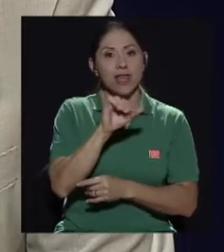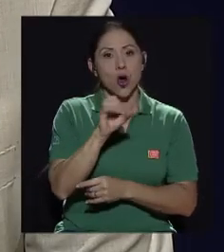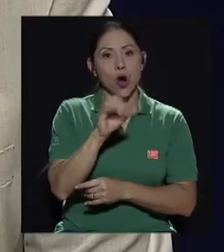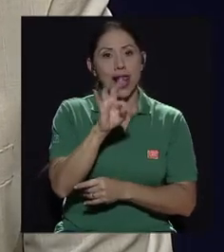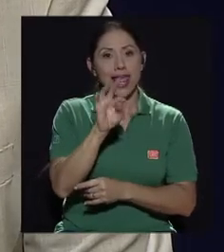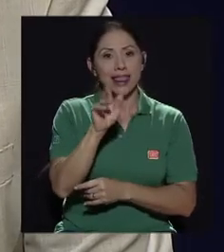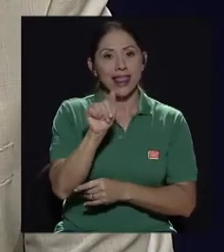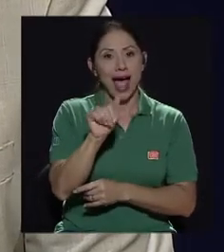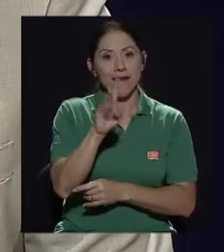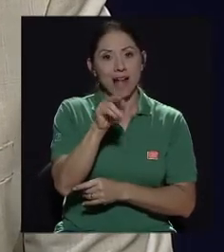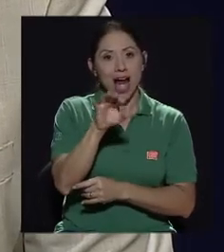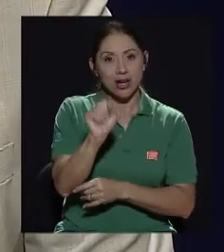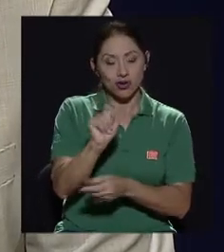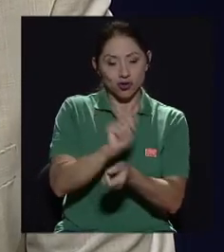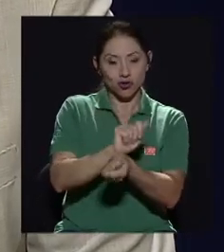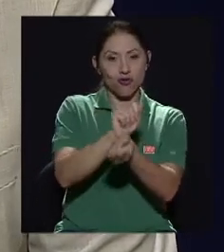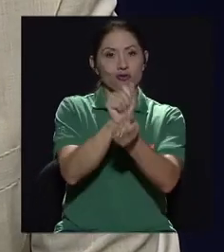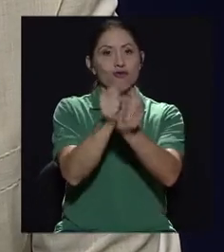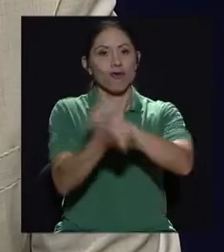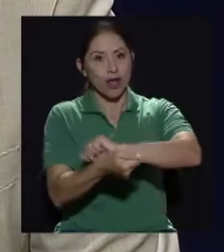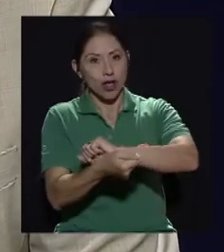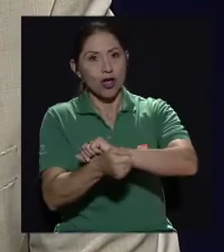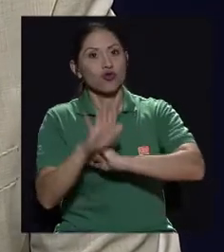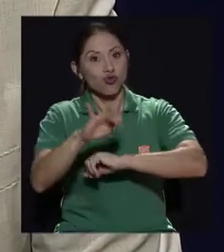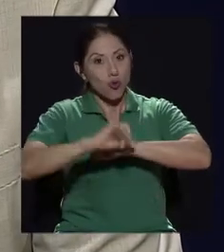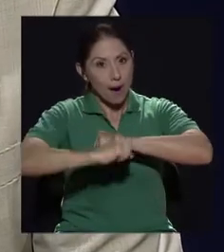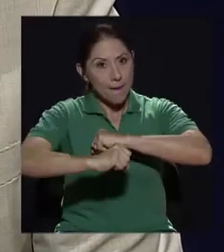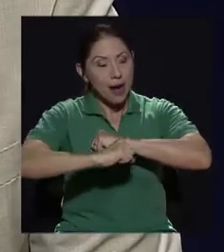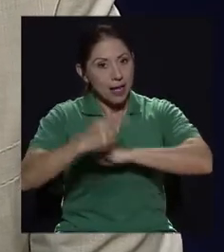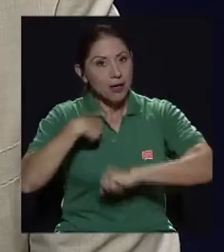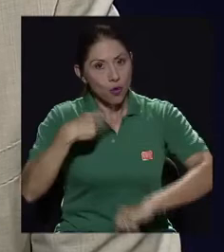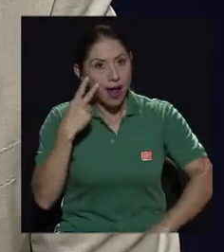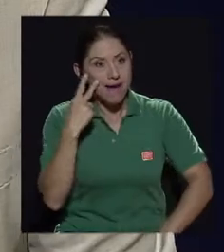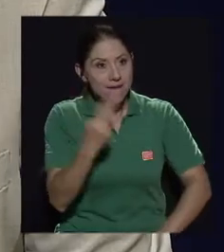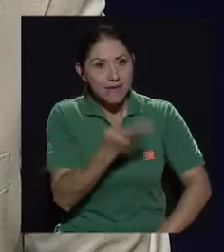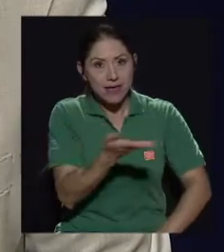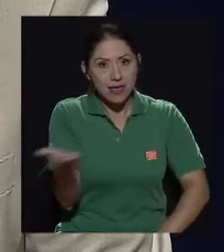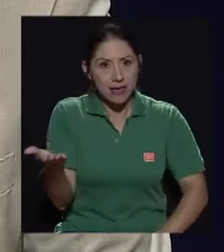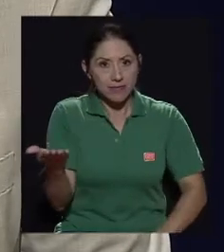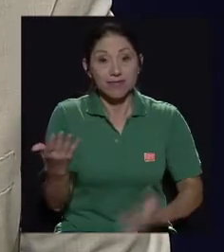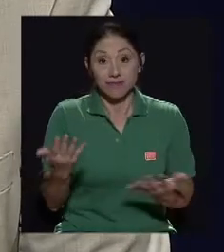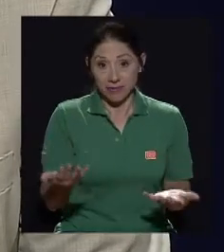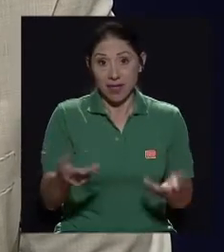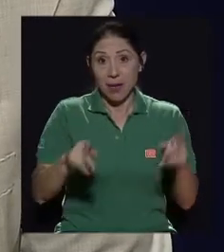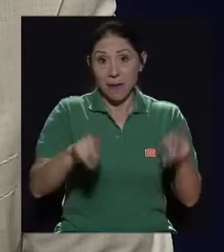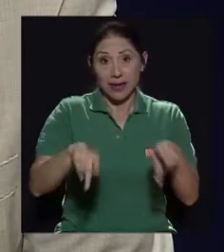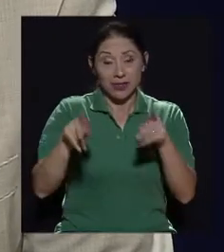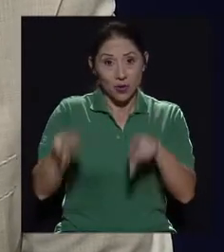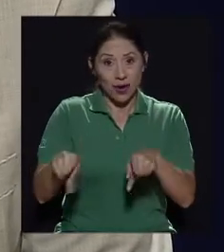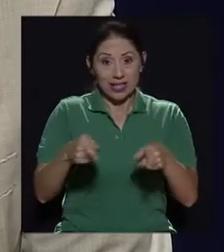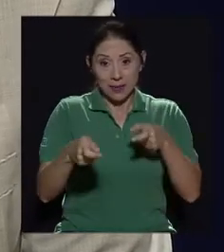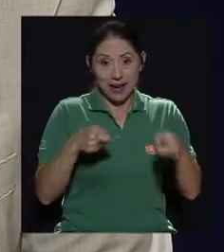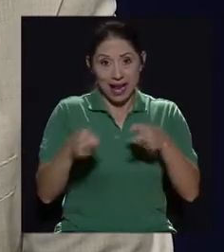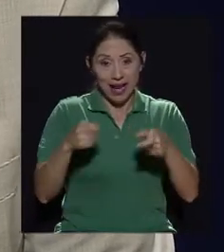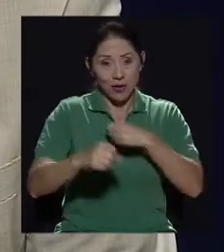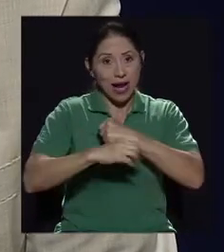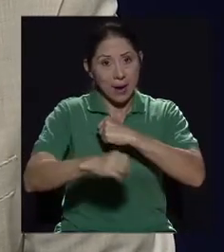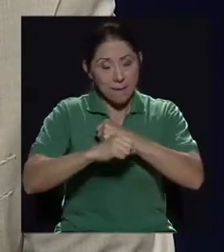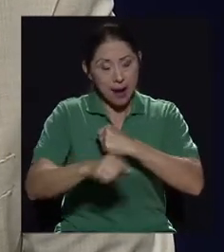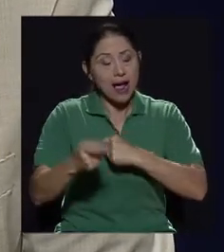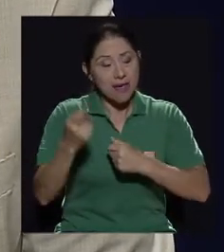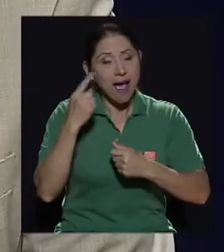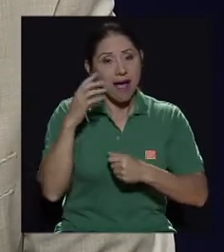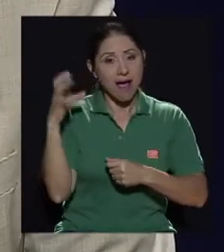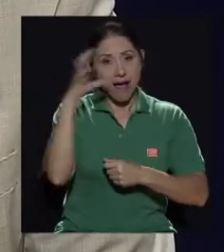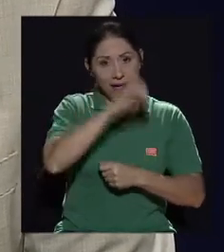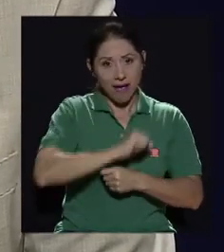doña violeta barrios de chamorro su campaña la vi no fue conocida quienes manejaron la campaña yo estaba